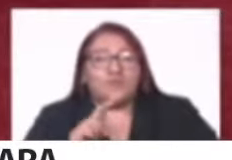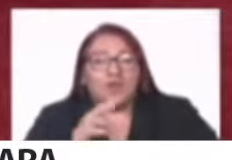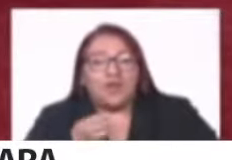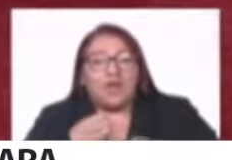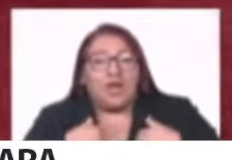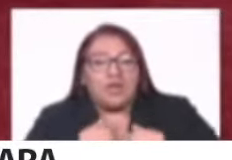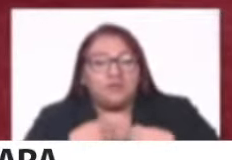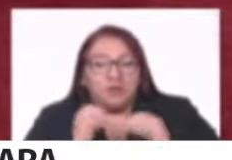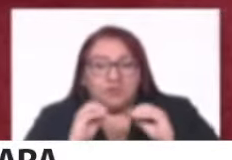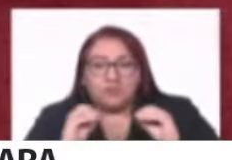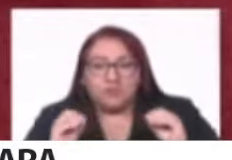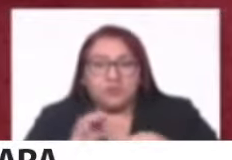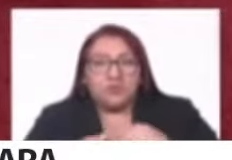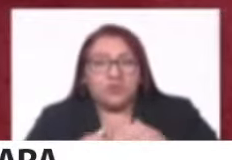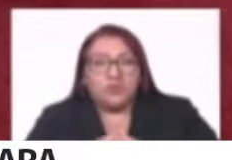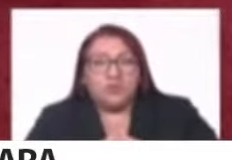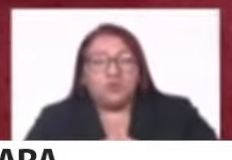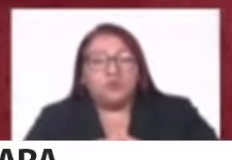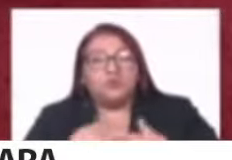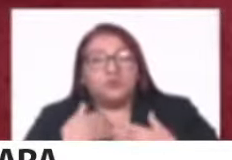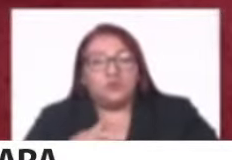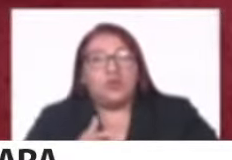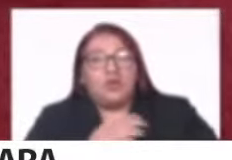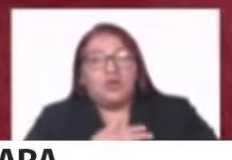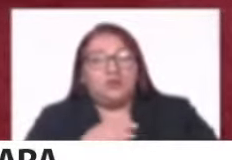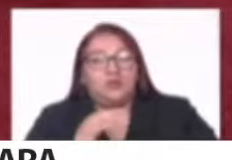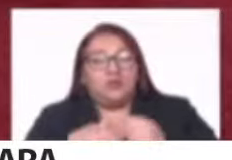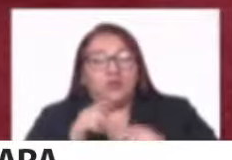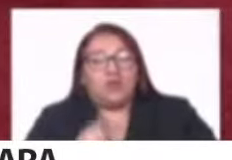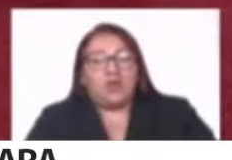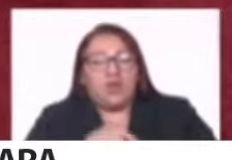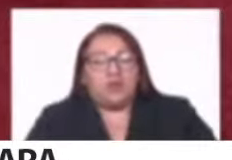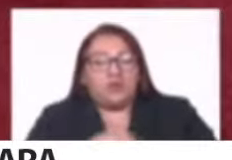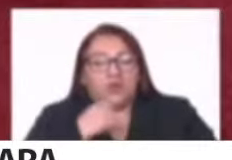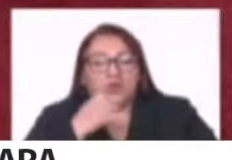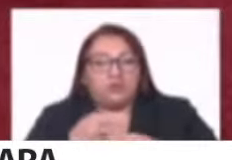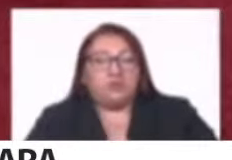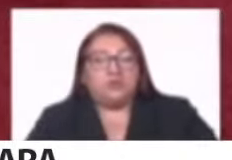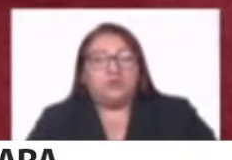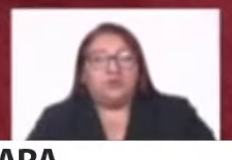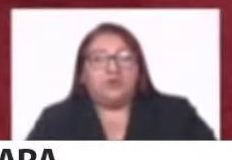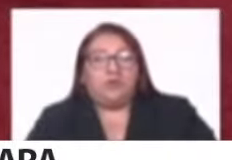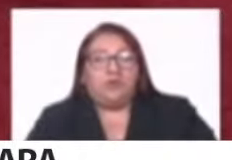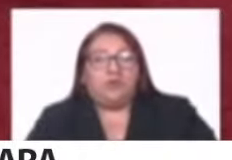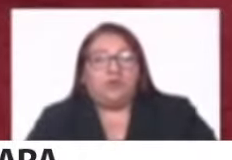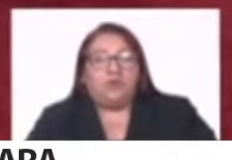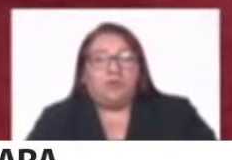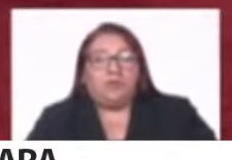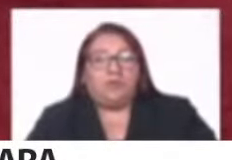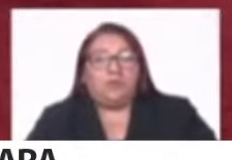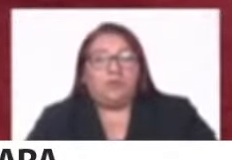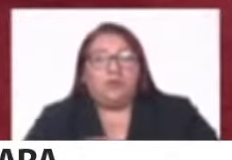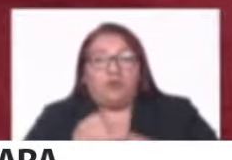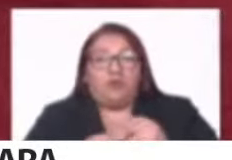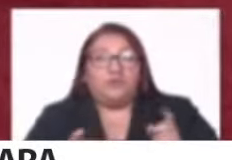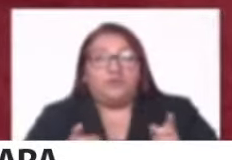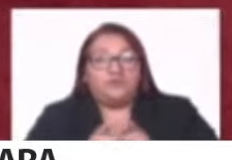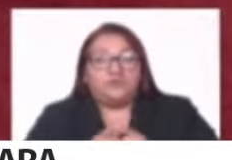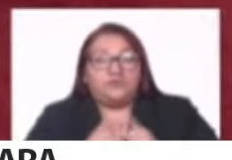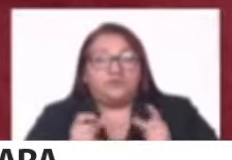y de pastos de cultivo conforme se ha programado a lo largo de los ministerios competentes. En conclusión,